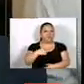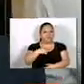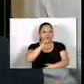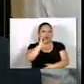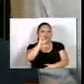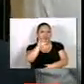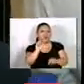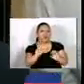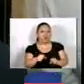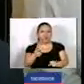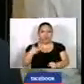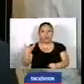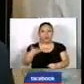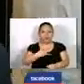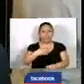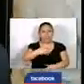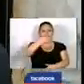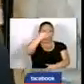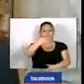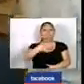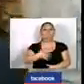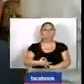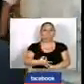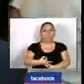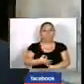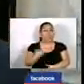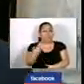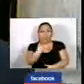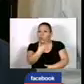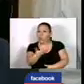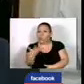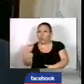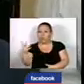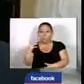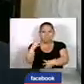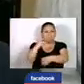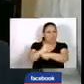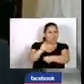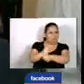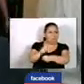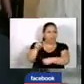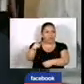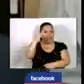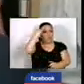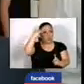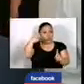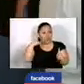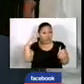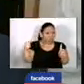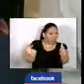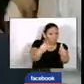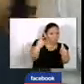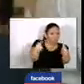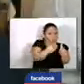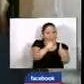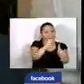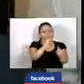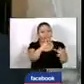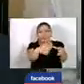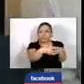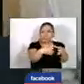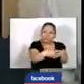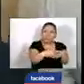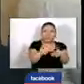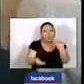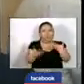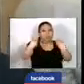decir es que nos tomamos muy en serio todo tipo de agresiones contra mujeres, contra grupos vulnerables, sean